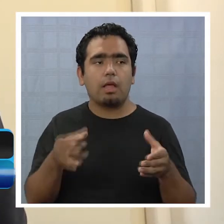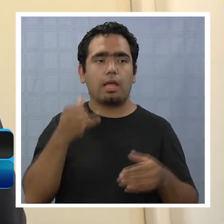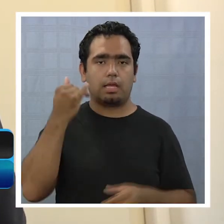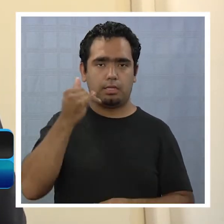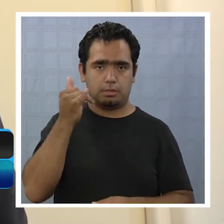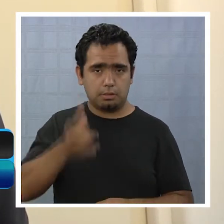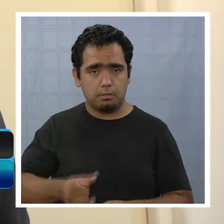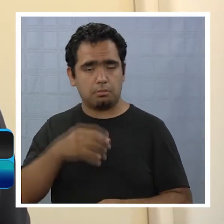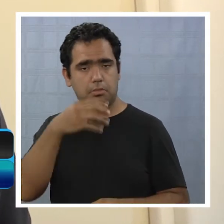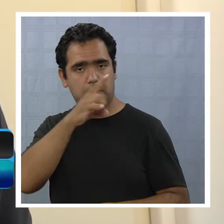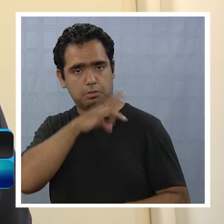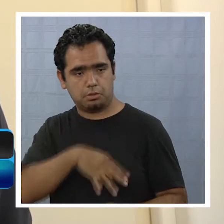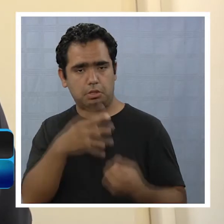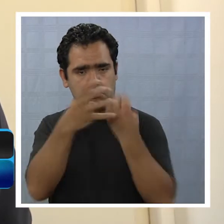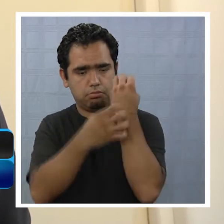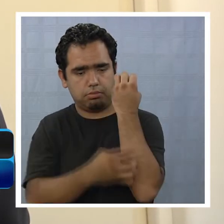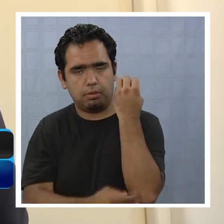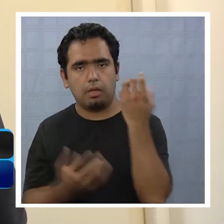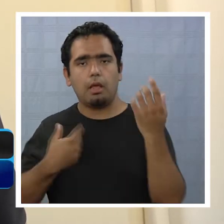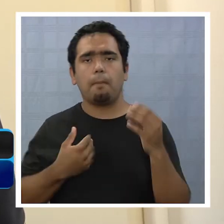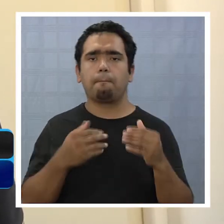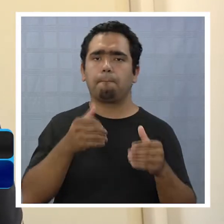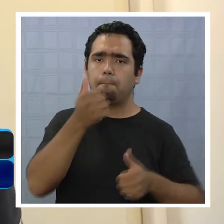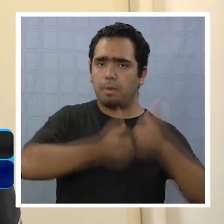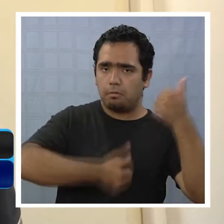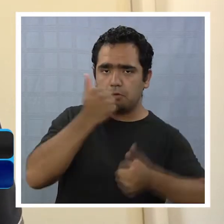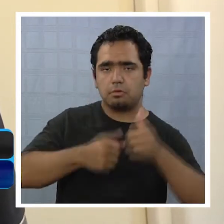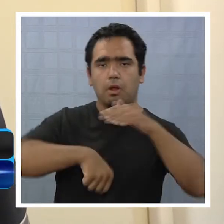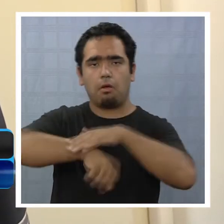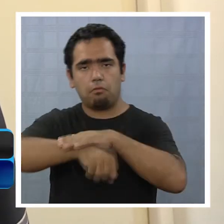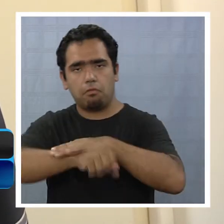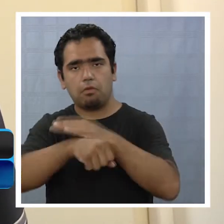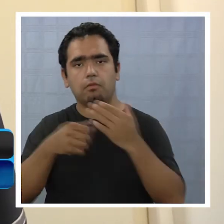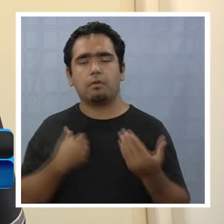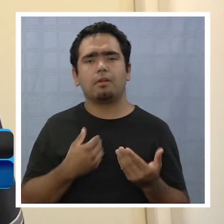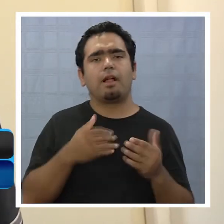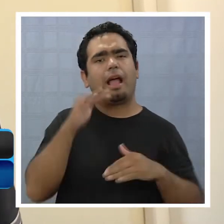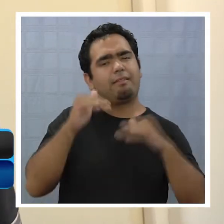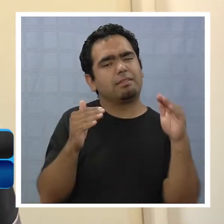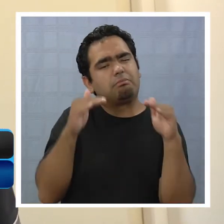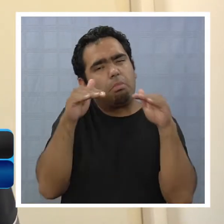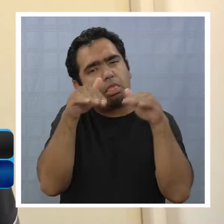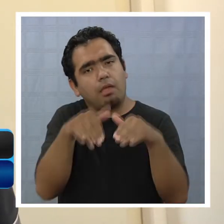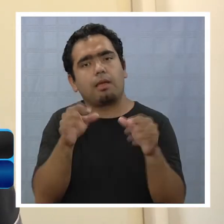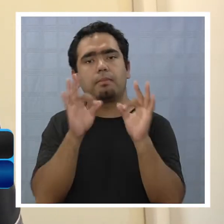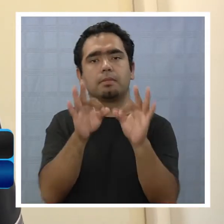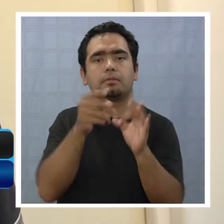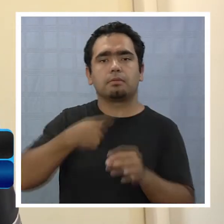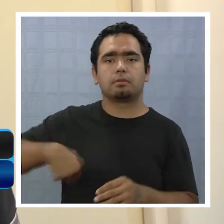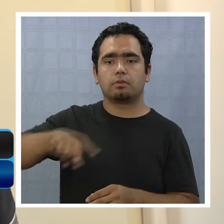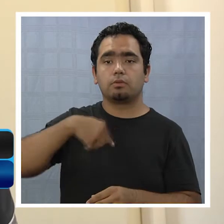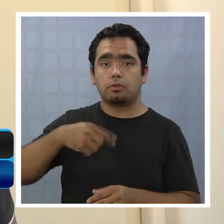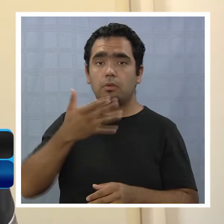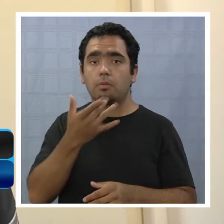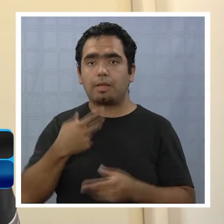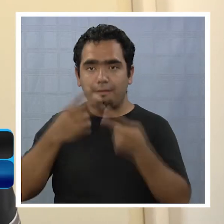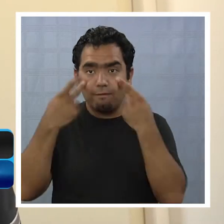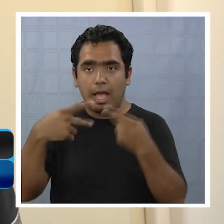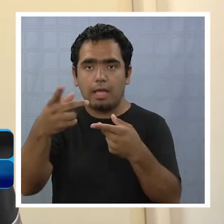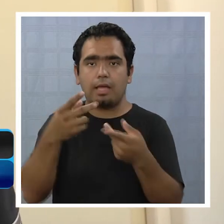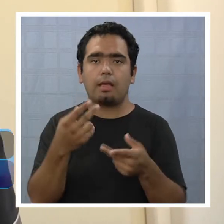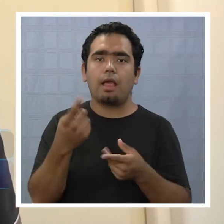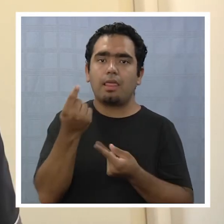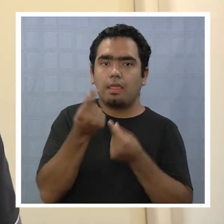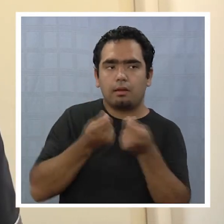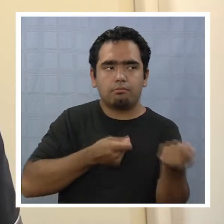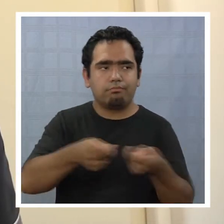los clubes deportivos en Chile, sobre todo las sociedades anónimas deportivas, profesionales, son deficitarias, sobre todo nosotros, que tenemos una gran cantidad